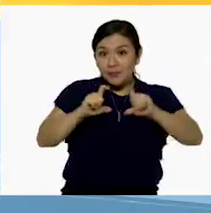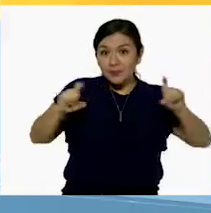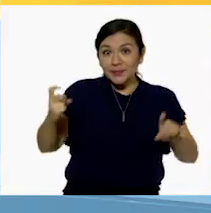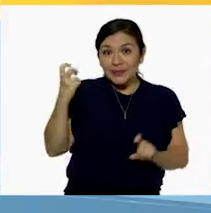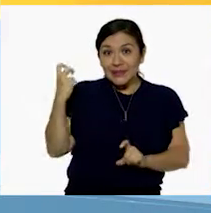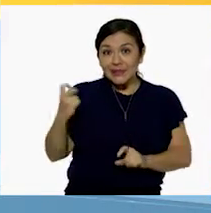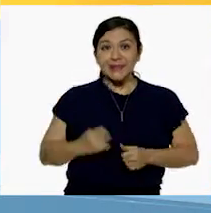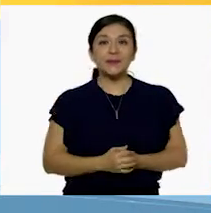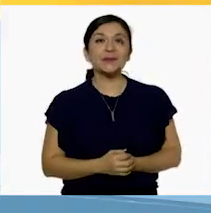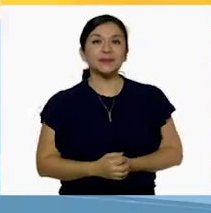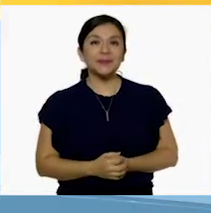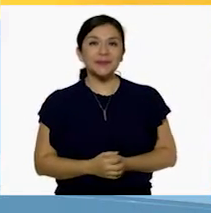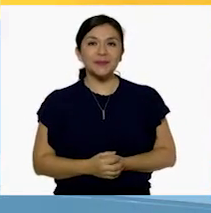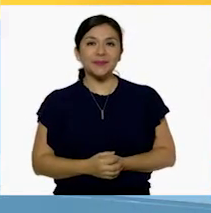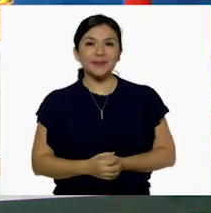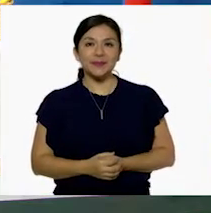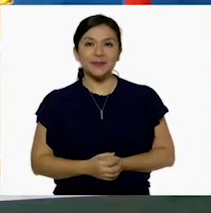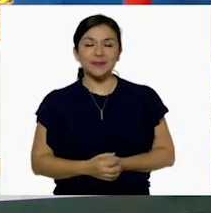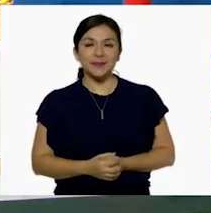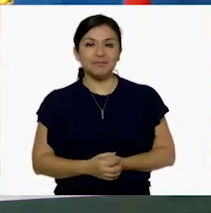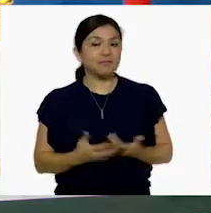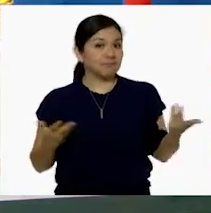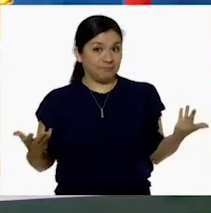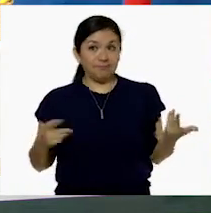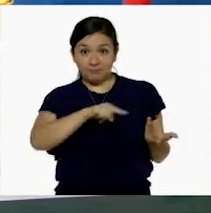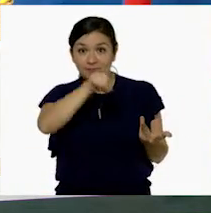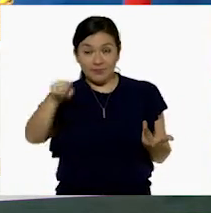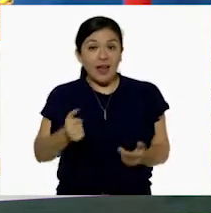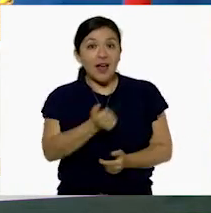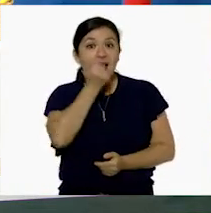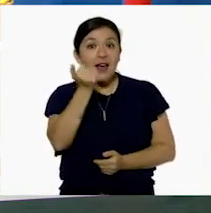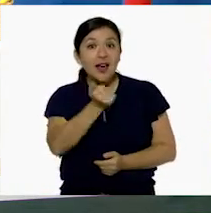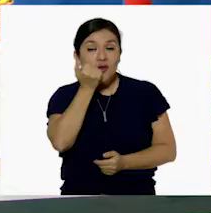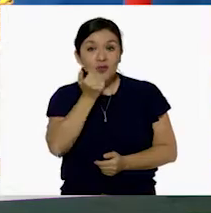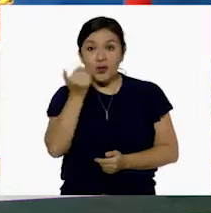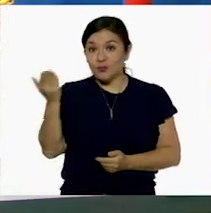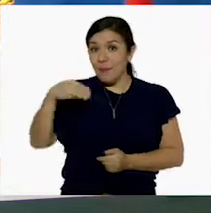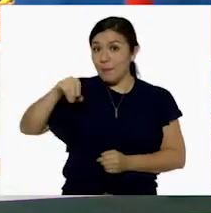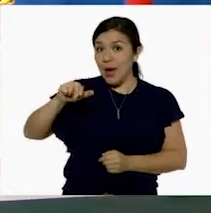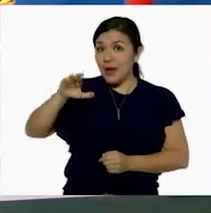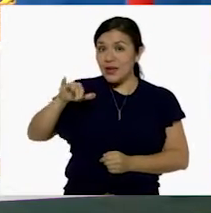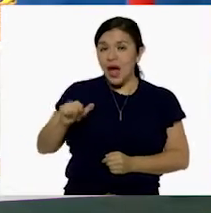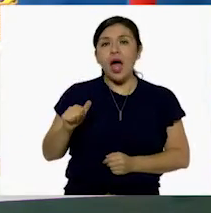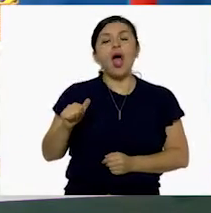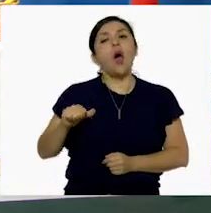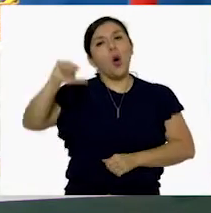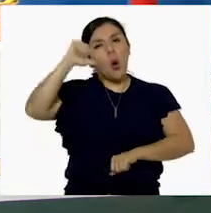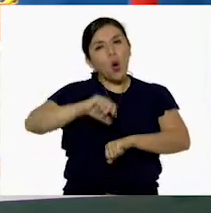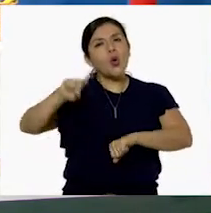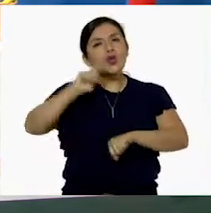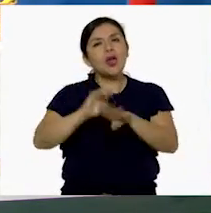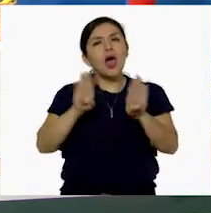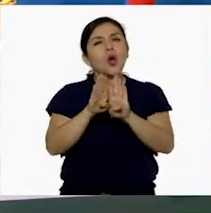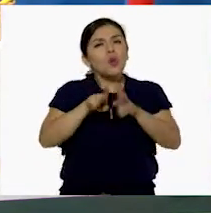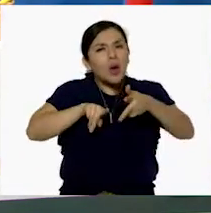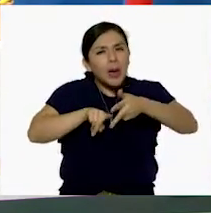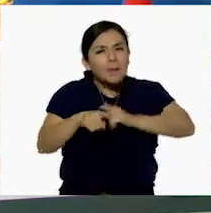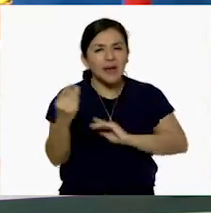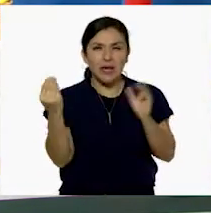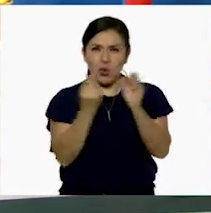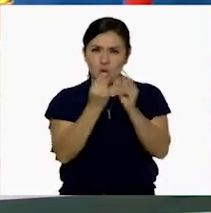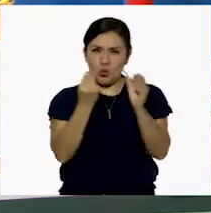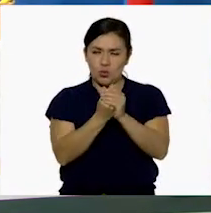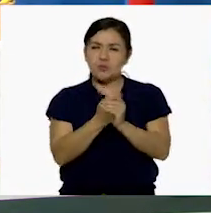en pantalla. Y bueno, estudiantes en casa, María, como parte de la introducción a este